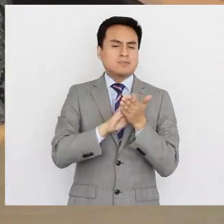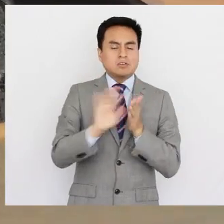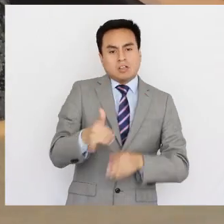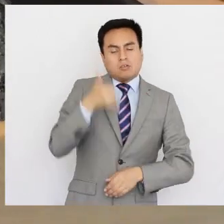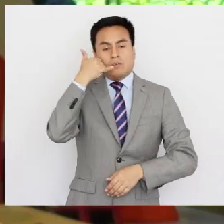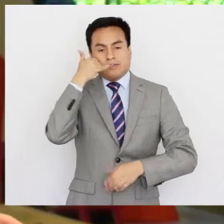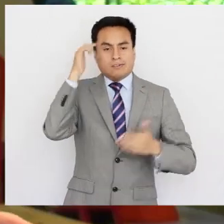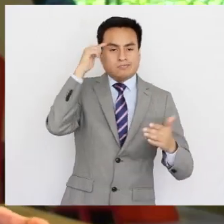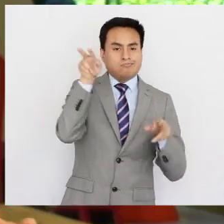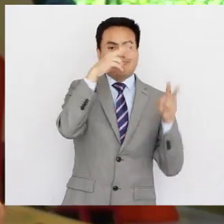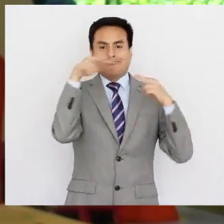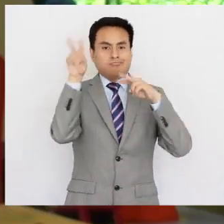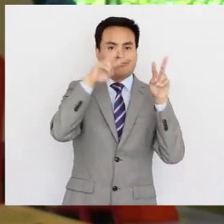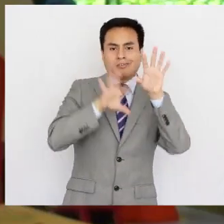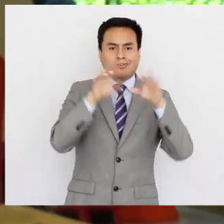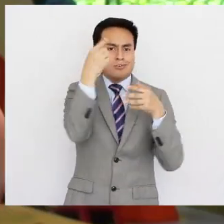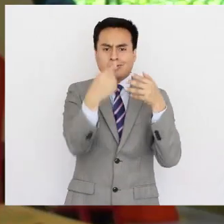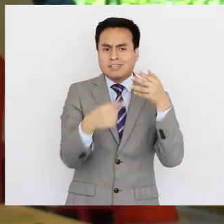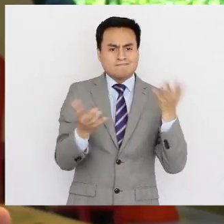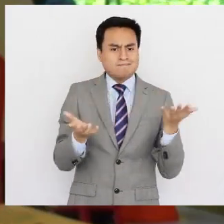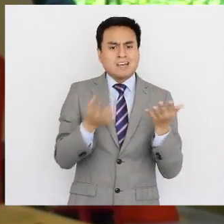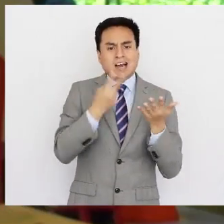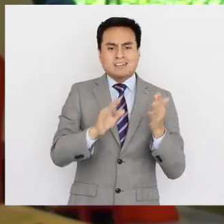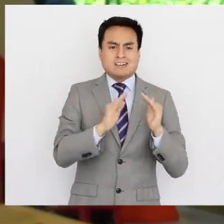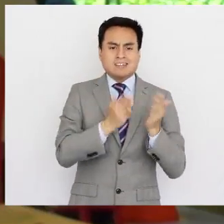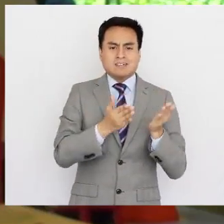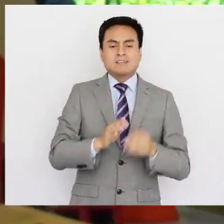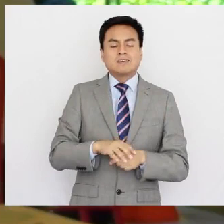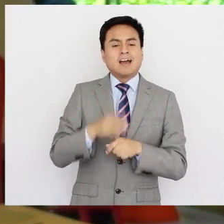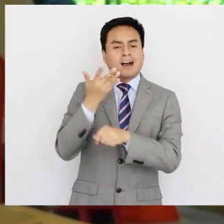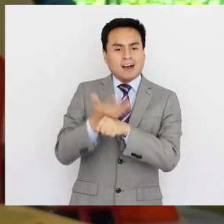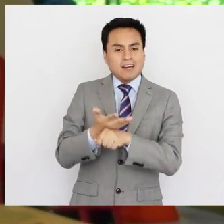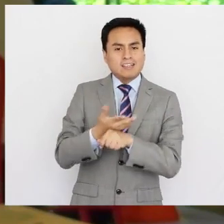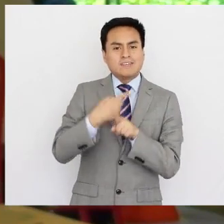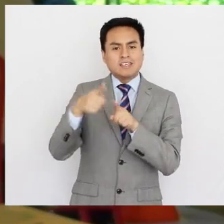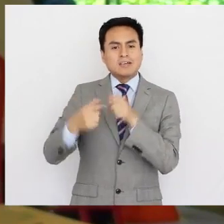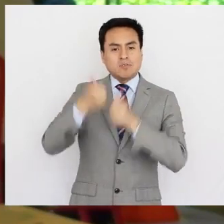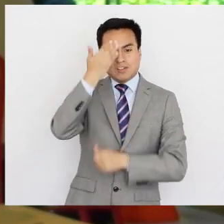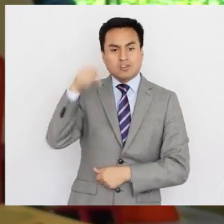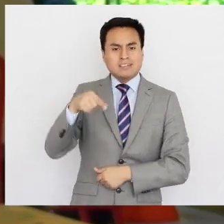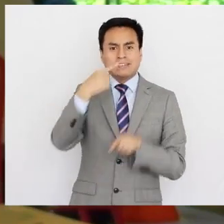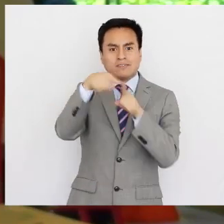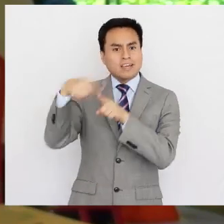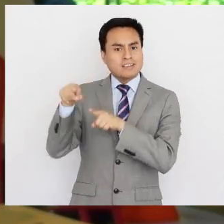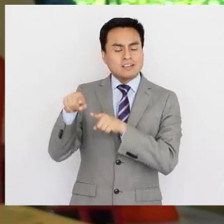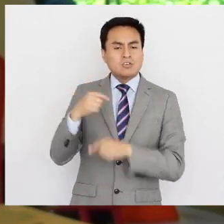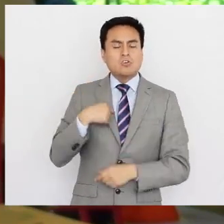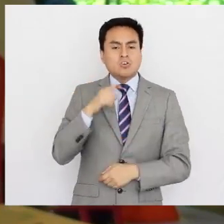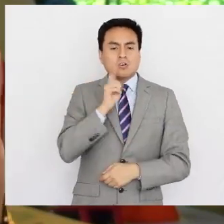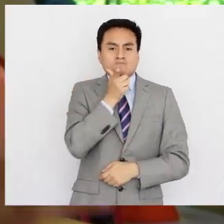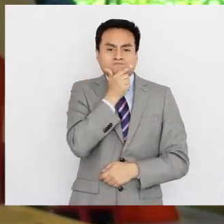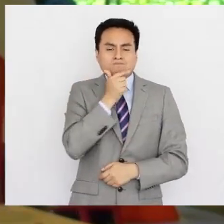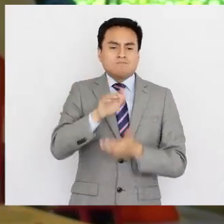beneficios. Como hay muchas profesiones diferentes, entonces si es que yo tengo alguna duda con respecto a, no sé,